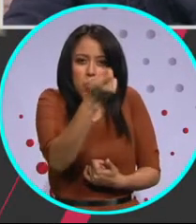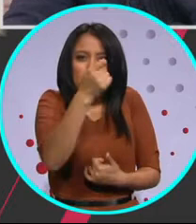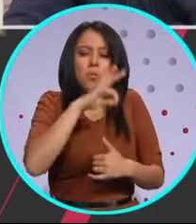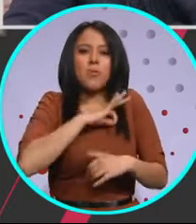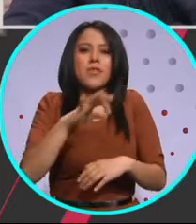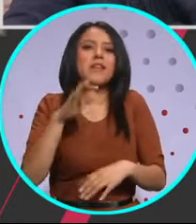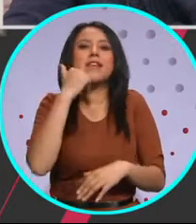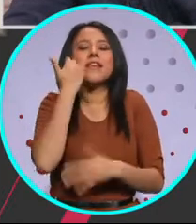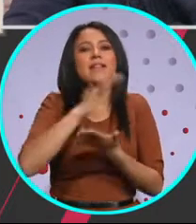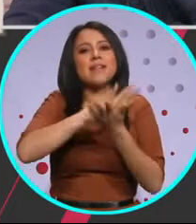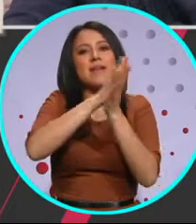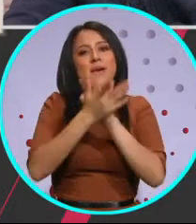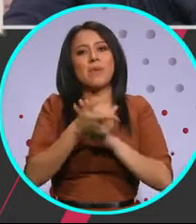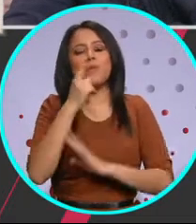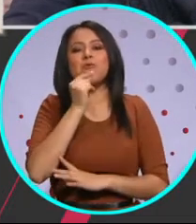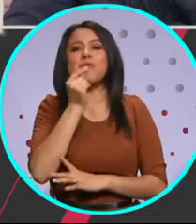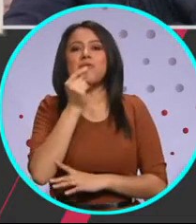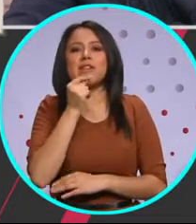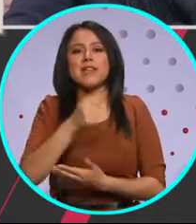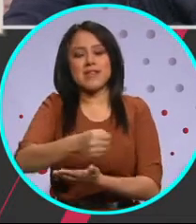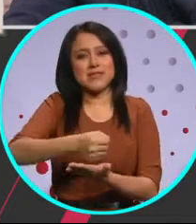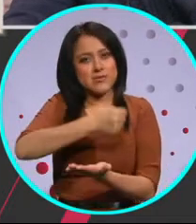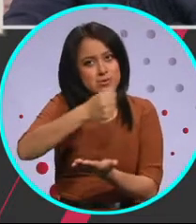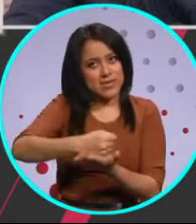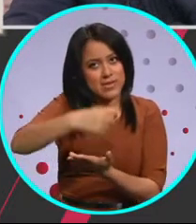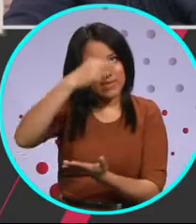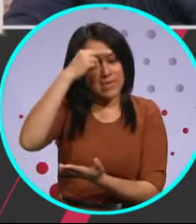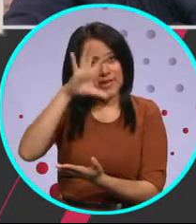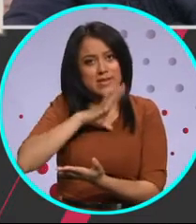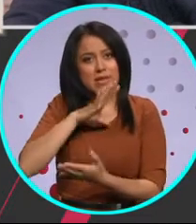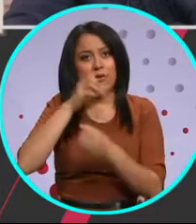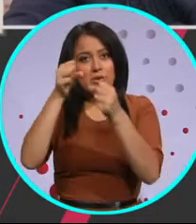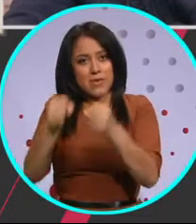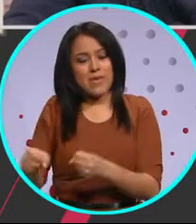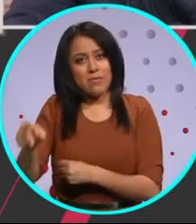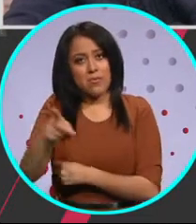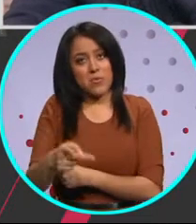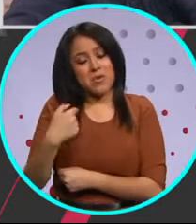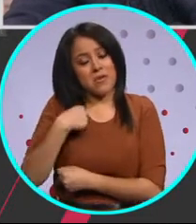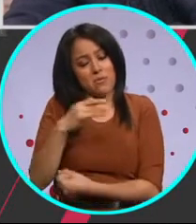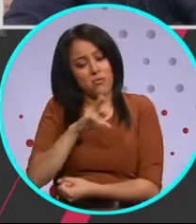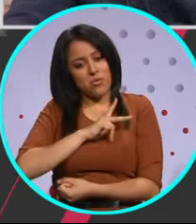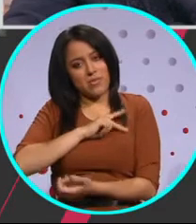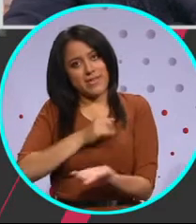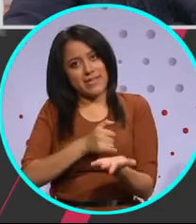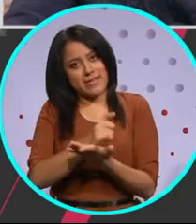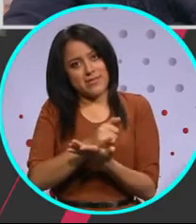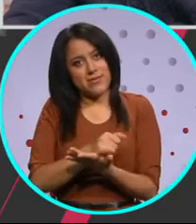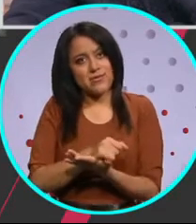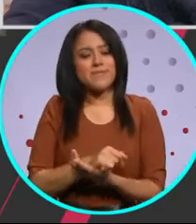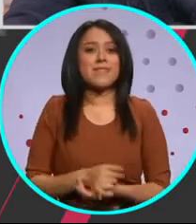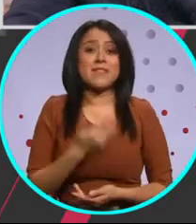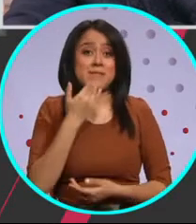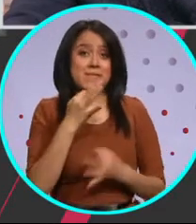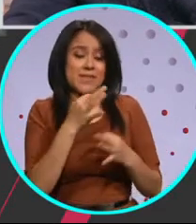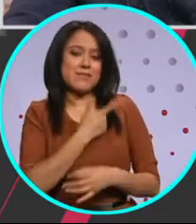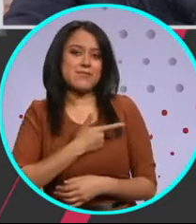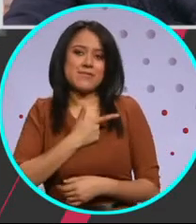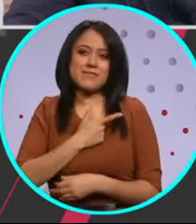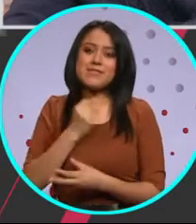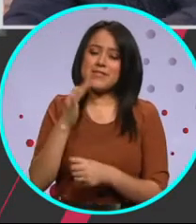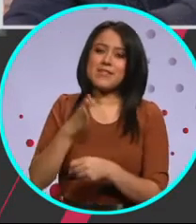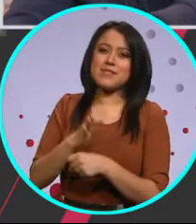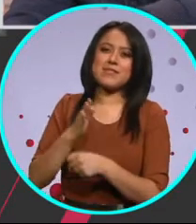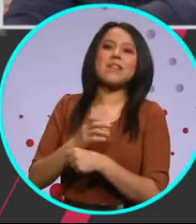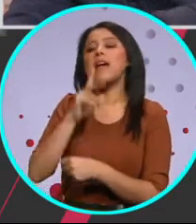convertirse en policías de su ciudad convertirse en seguridad pública así que es decisión de ellos hoy estamos trabajando